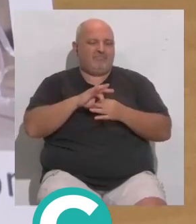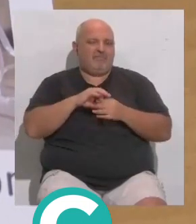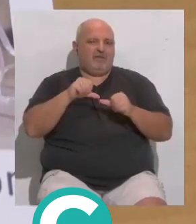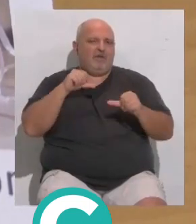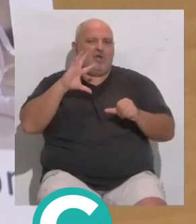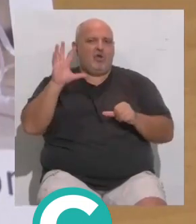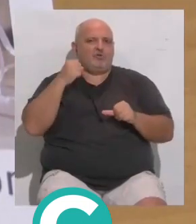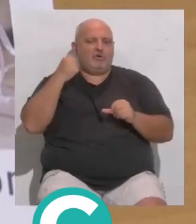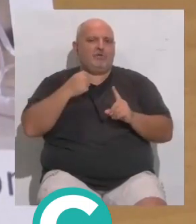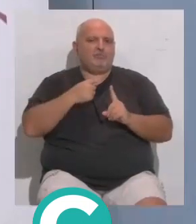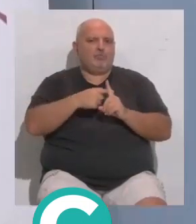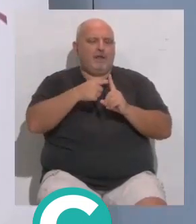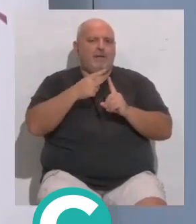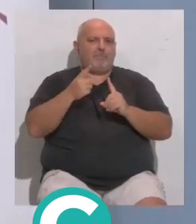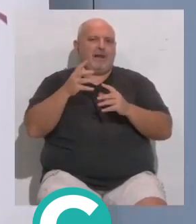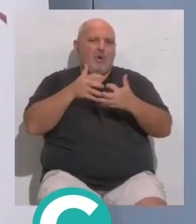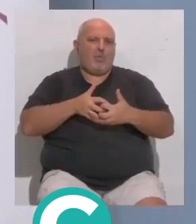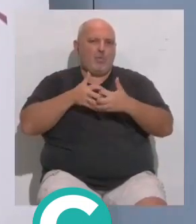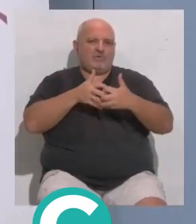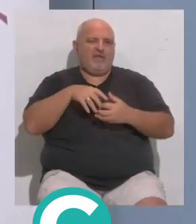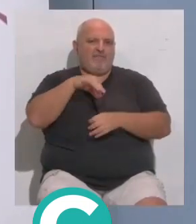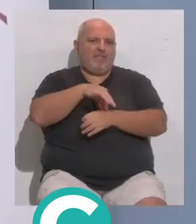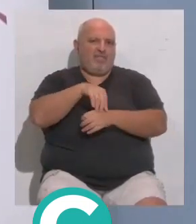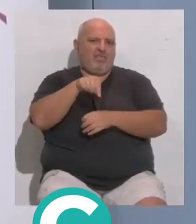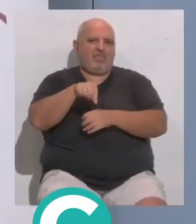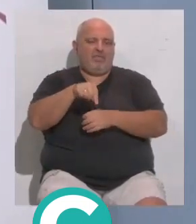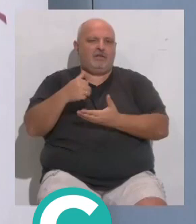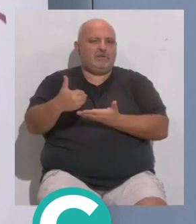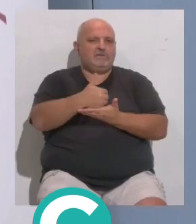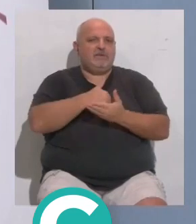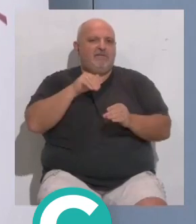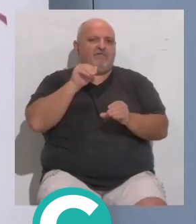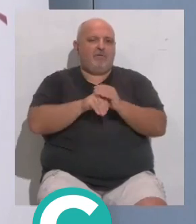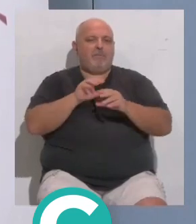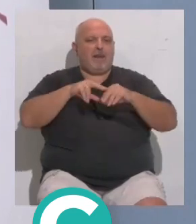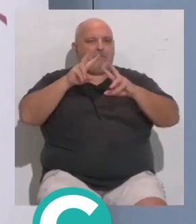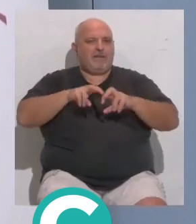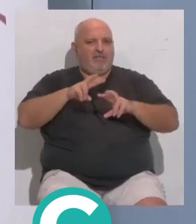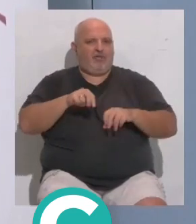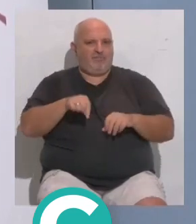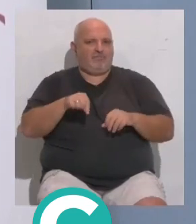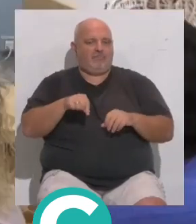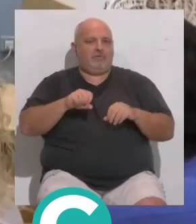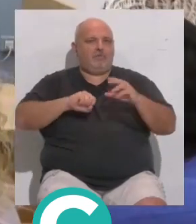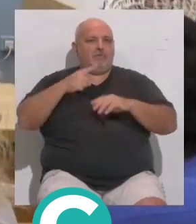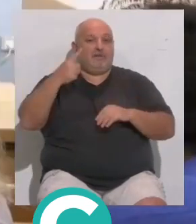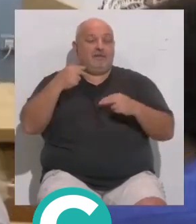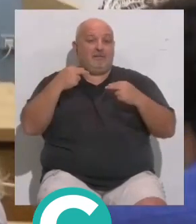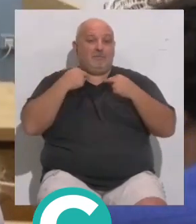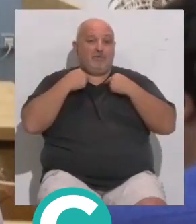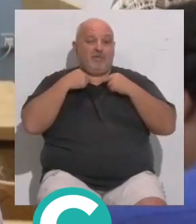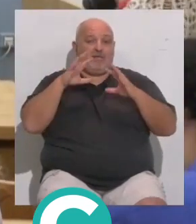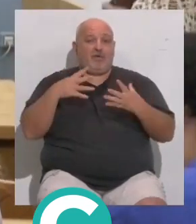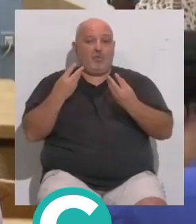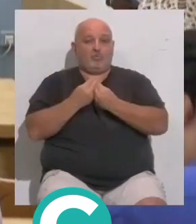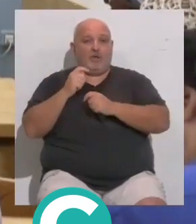que ha conseguido sumar seguidores para luchar contra esta enfermedad y recaudar fondos para la investigación. Entre ellas, la Diputación de Cádiz, que